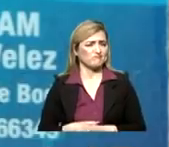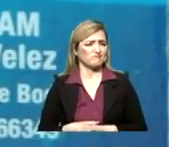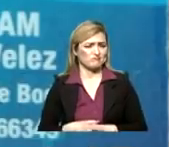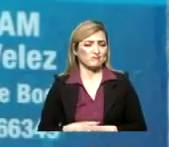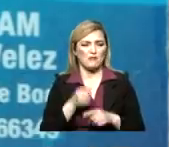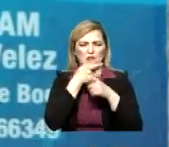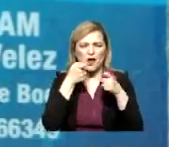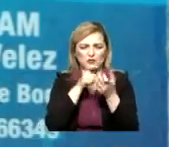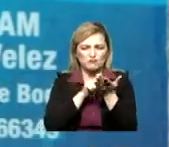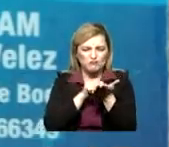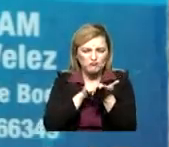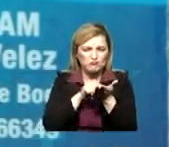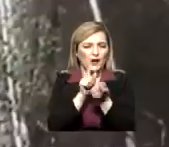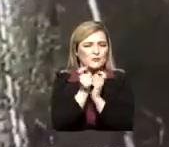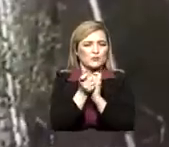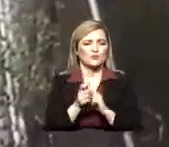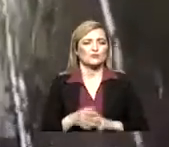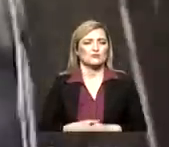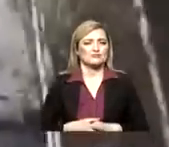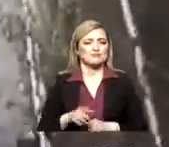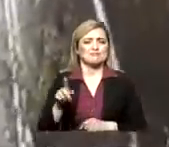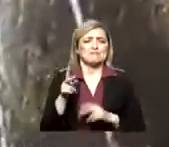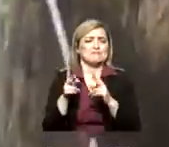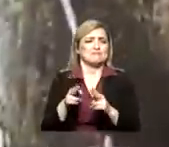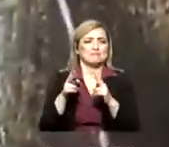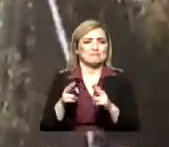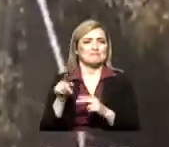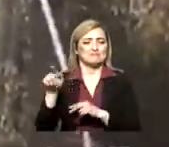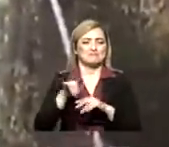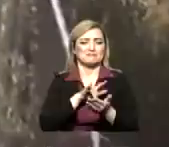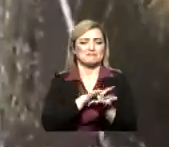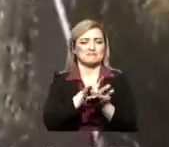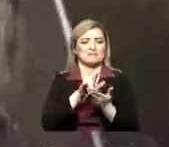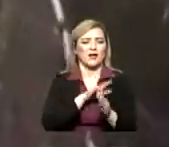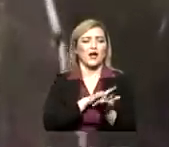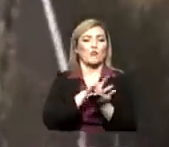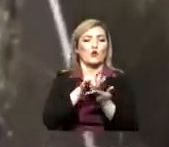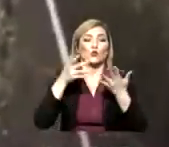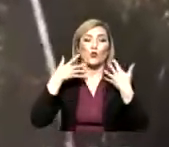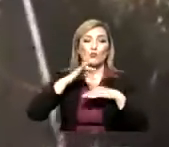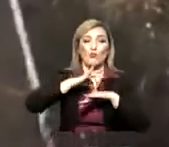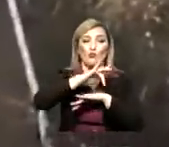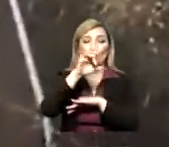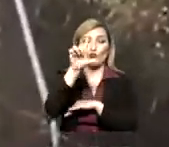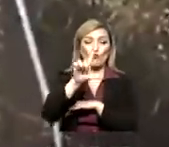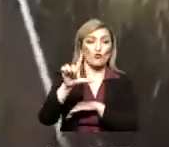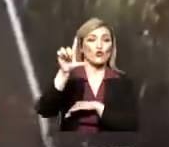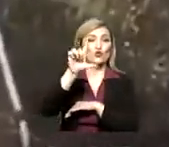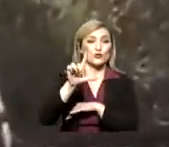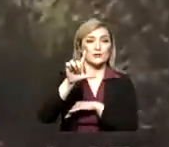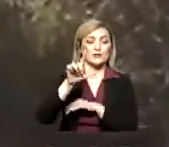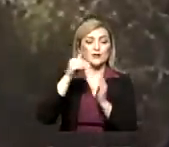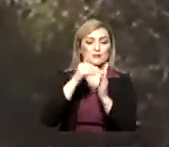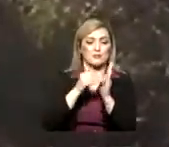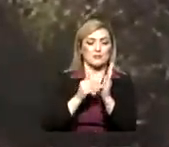de bodega de una empresa. El mismo Abraham Muñoz que salió del hangar 7, ubicado en el aeropuerto de Guayaquil, la madrugada del lunes, según